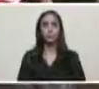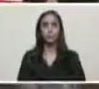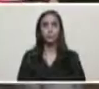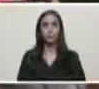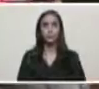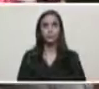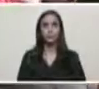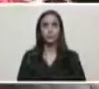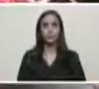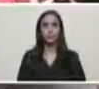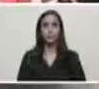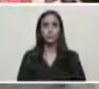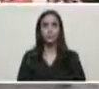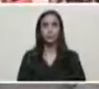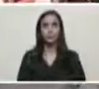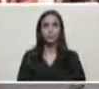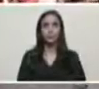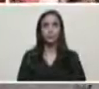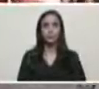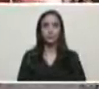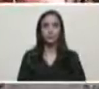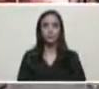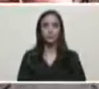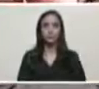mí se lo